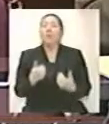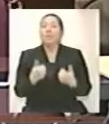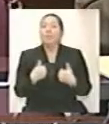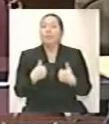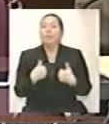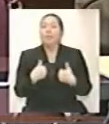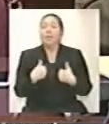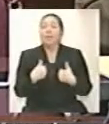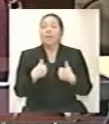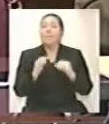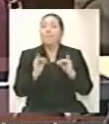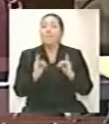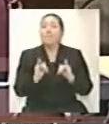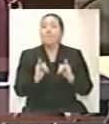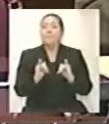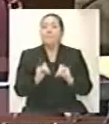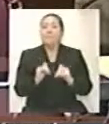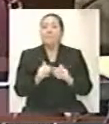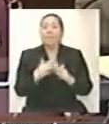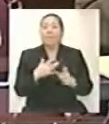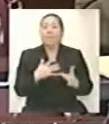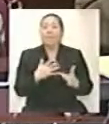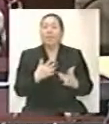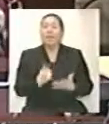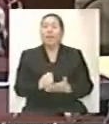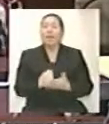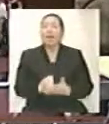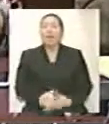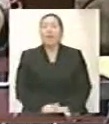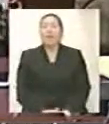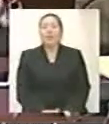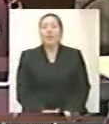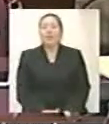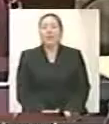vida pasmada entre la fe, la esperanza y la caridad.